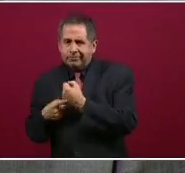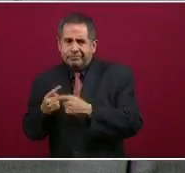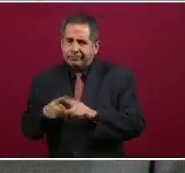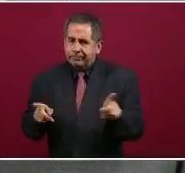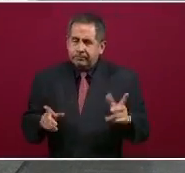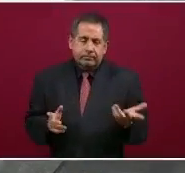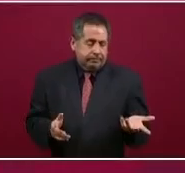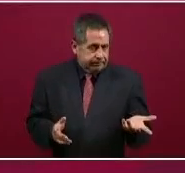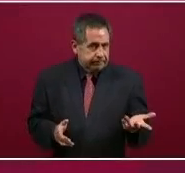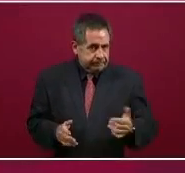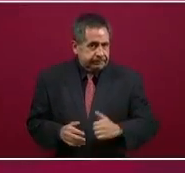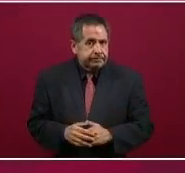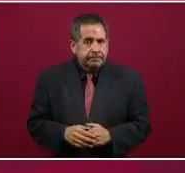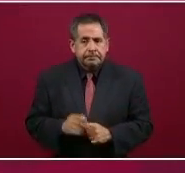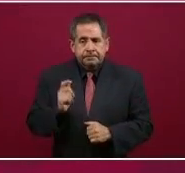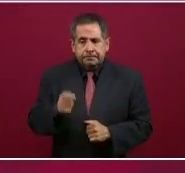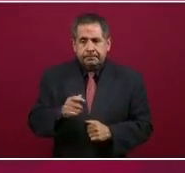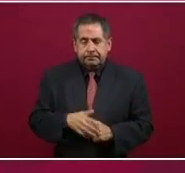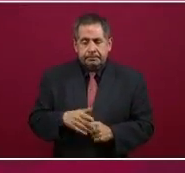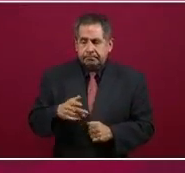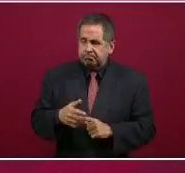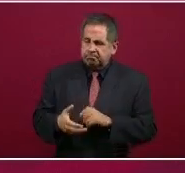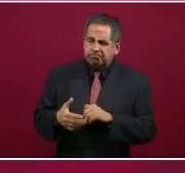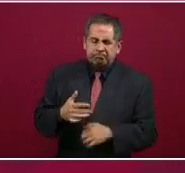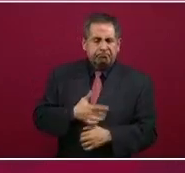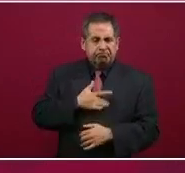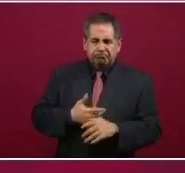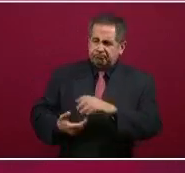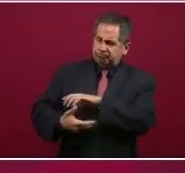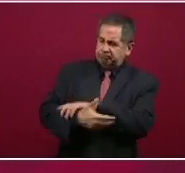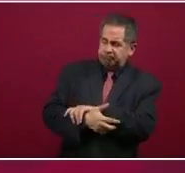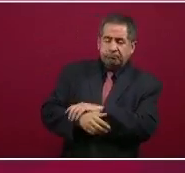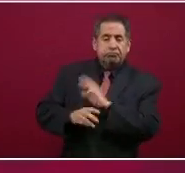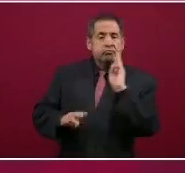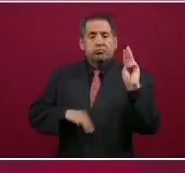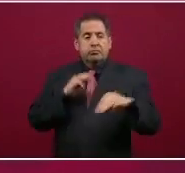es un asunto de fraternidad universal,